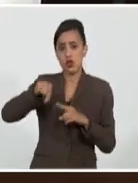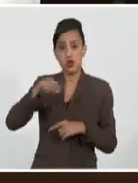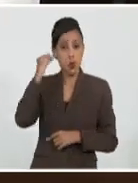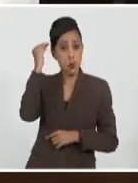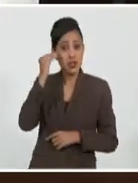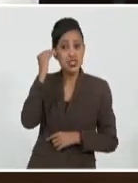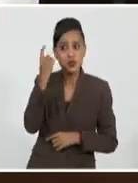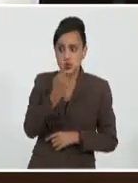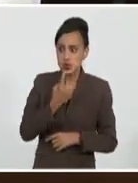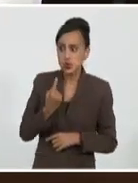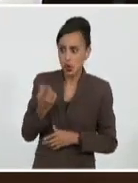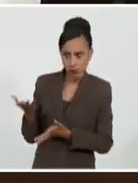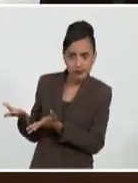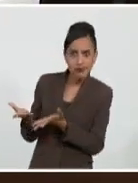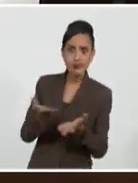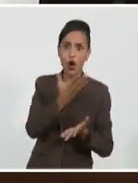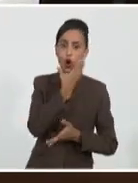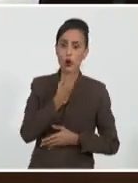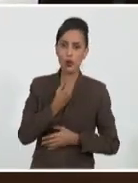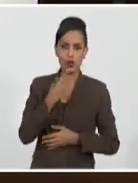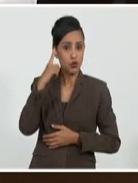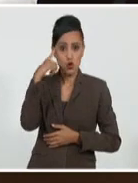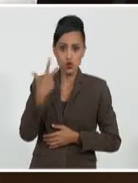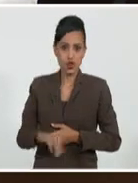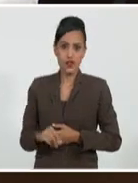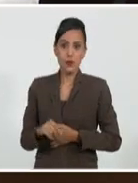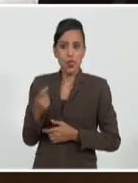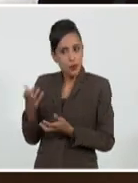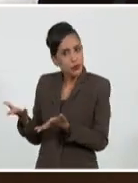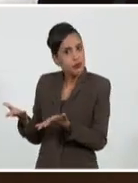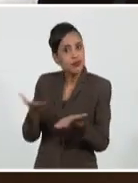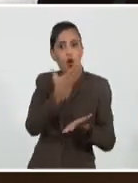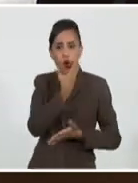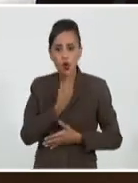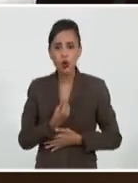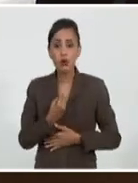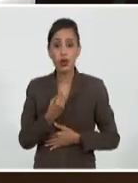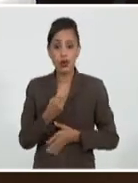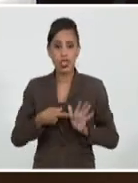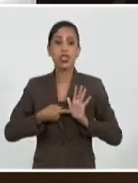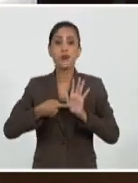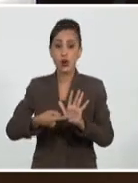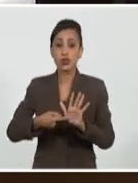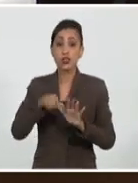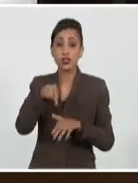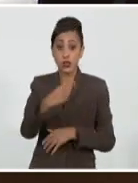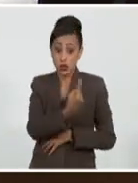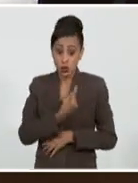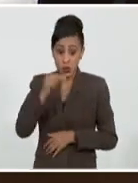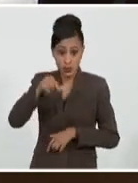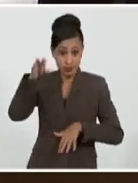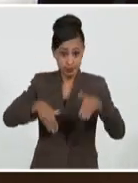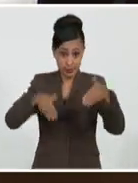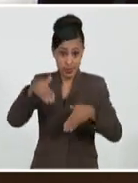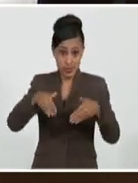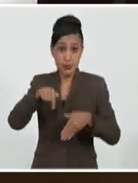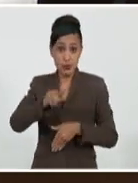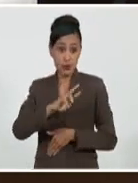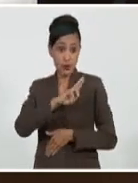damos la oportunidad, no lo vamos a saber. Y todos los aquí presentes que tienen una responsabilidad administrativa